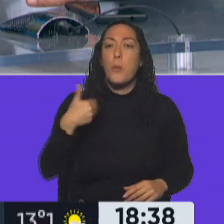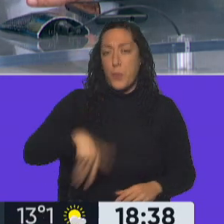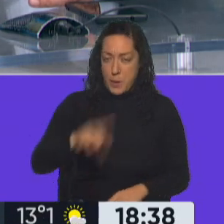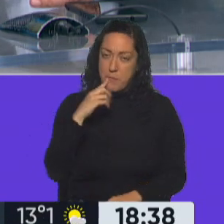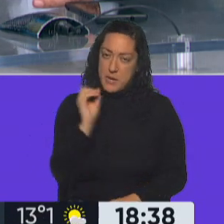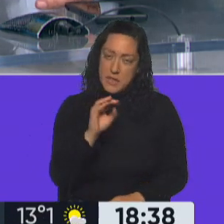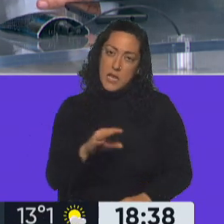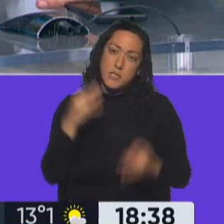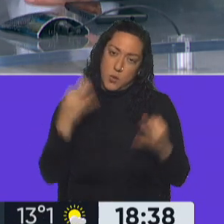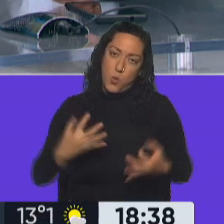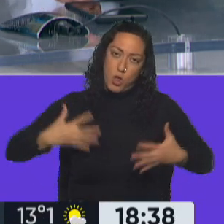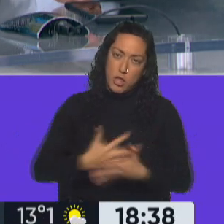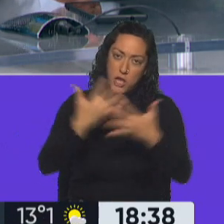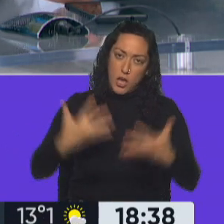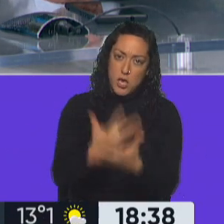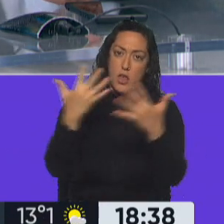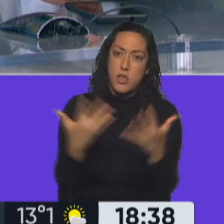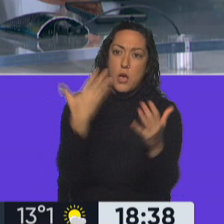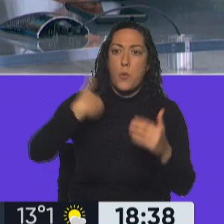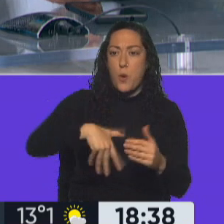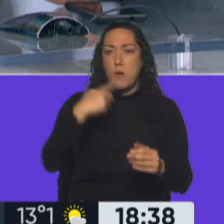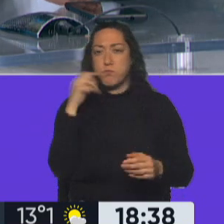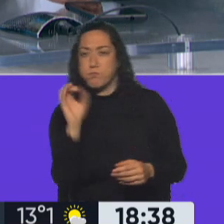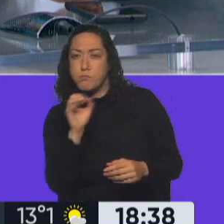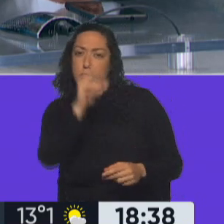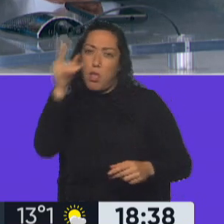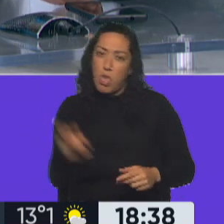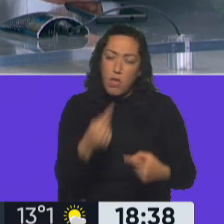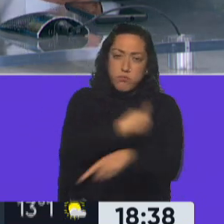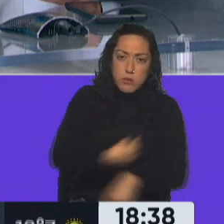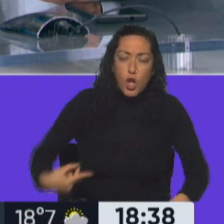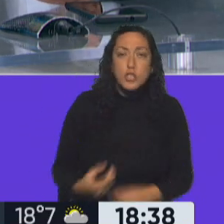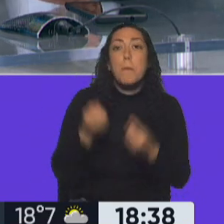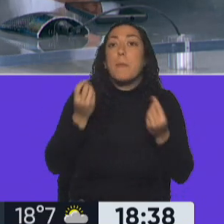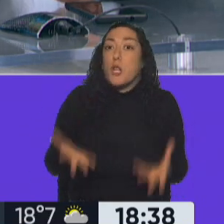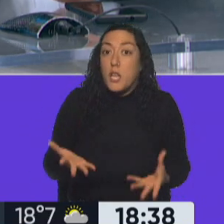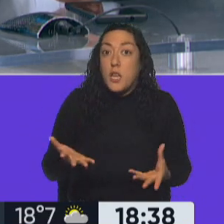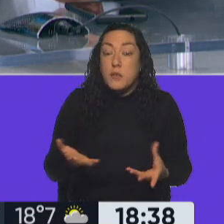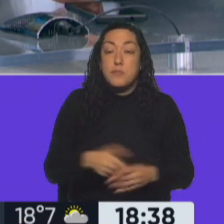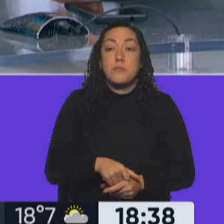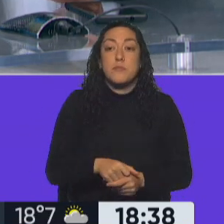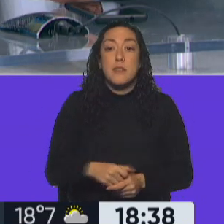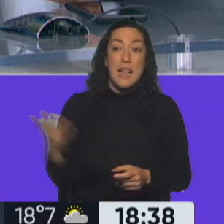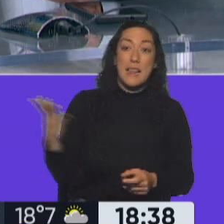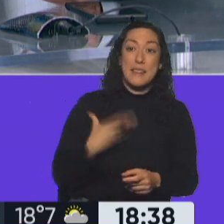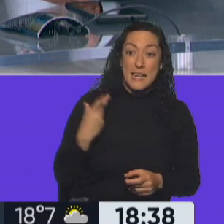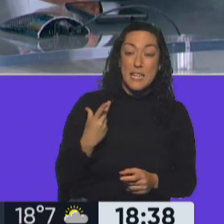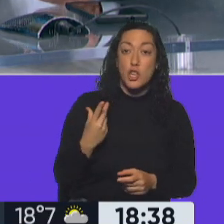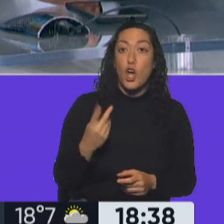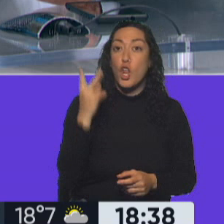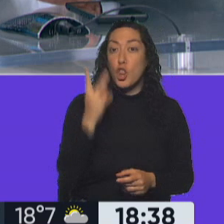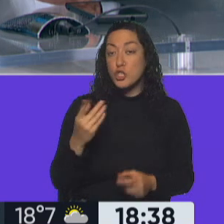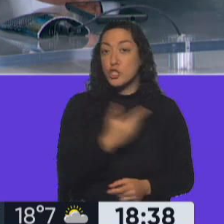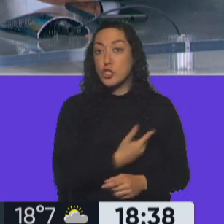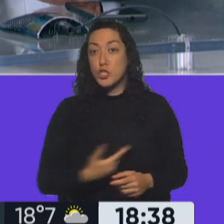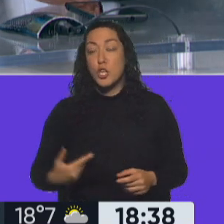para los próximos días para escuchar muchas críticas, muchas descalificaciones a lo que se hizo. ¿Por qué? Hoy los dos directores de la oposición, que